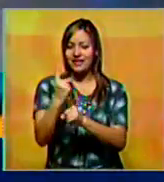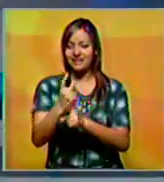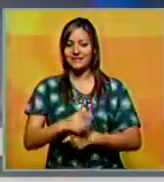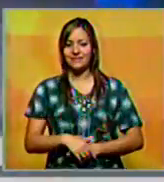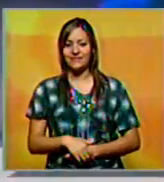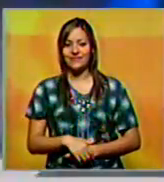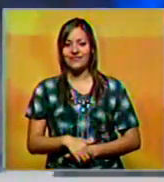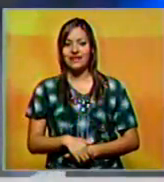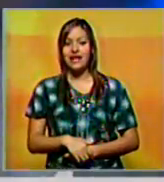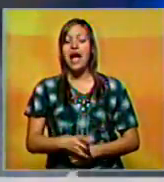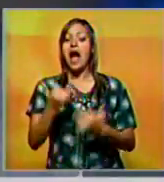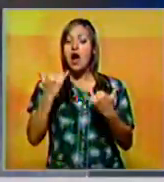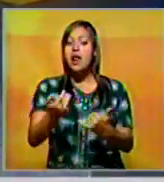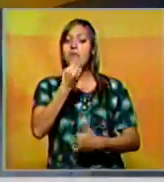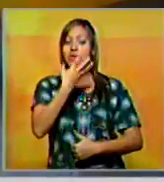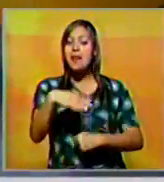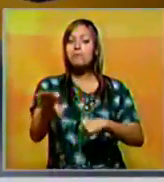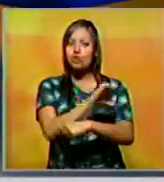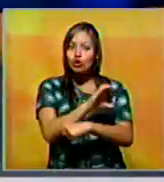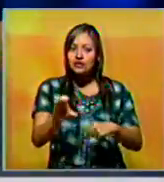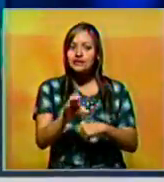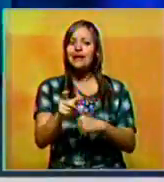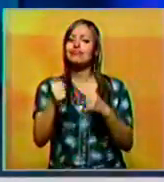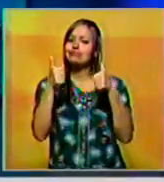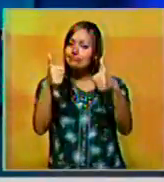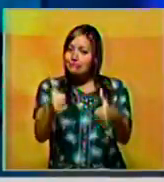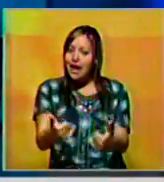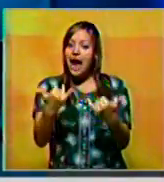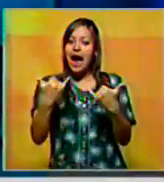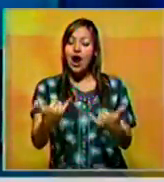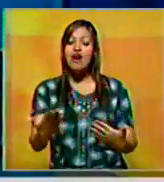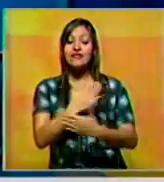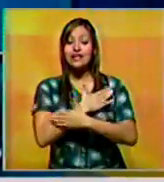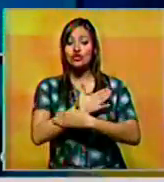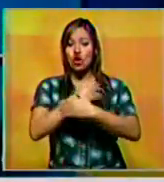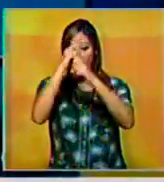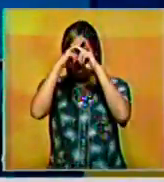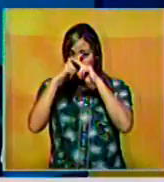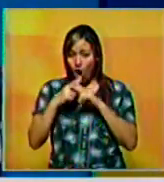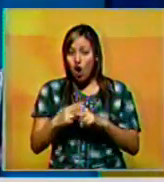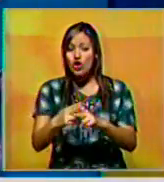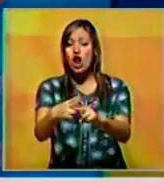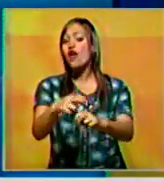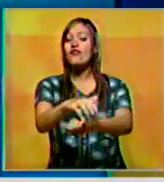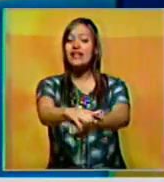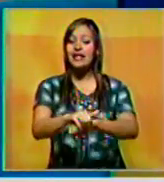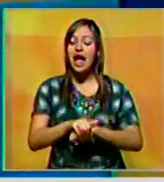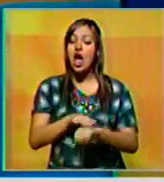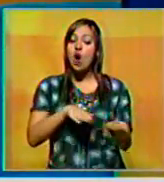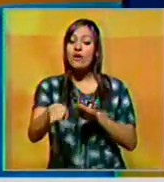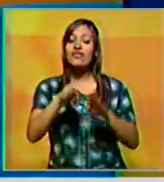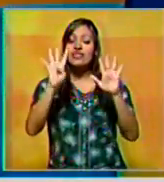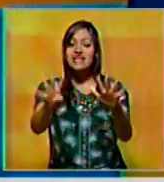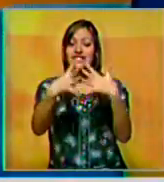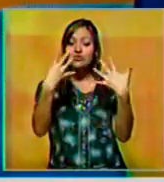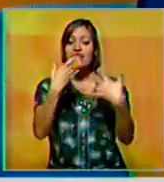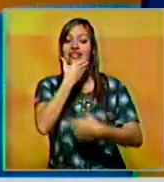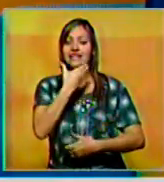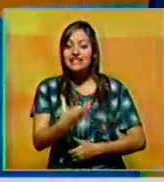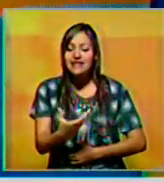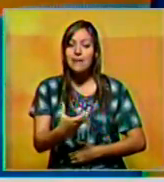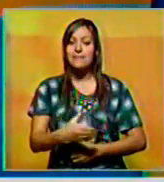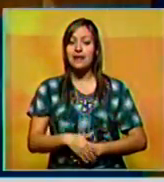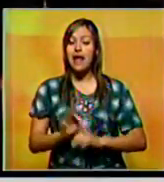música tiene sus recompensas. Es el caso de Adele, quien va a recibir un título honorario de la realeza británica este jueves 19 de diciembre en el Palacio